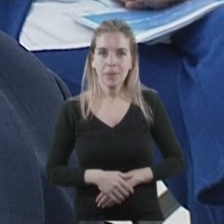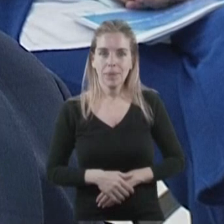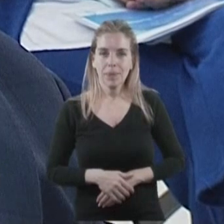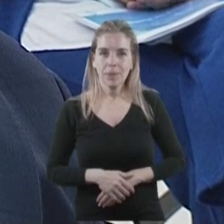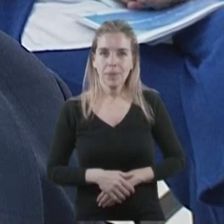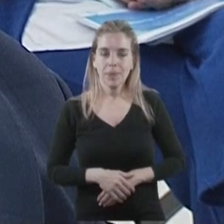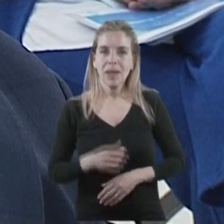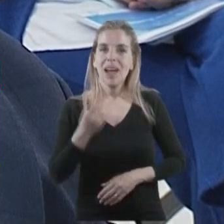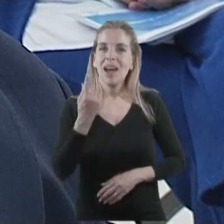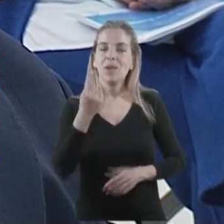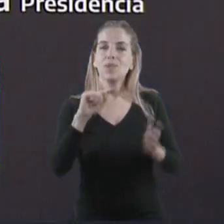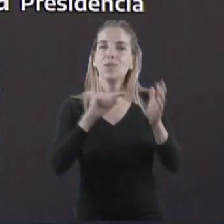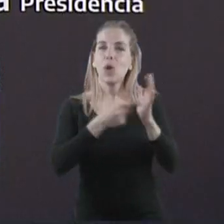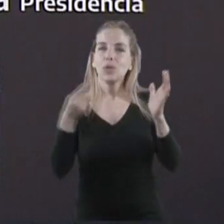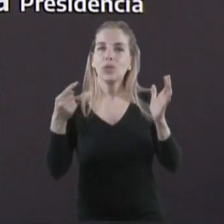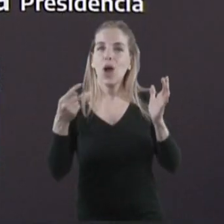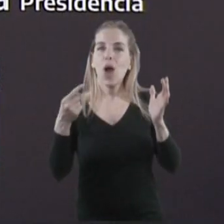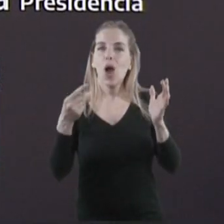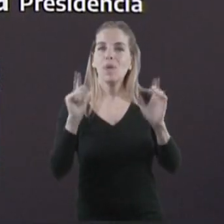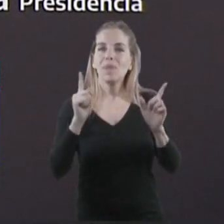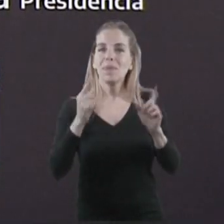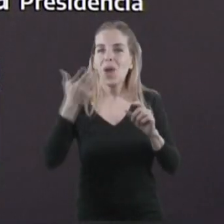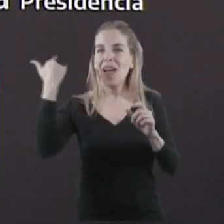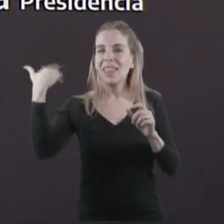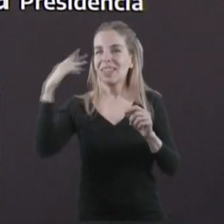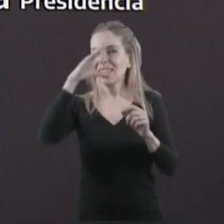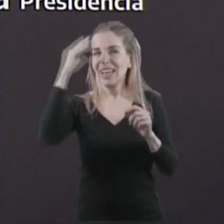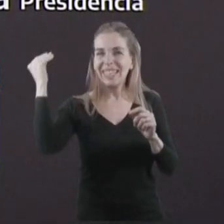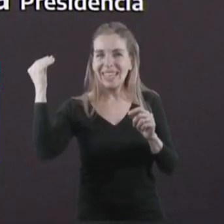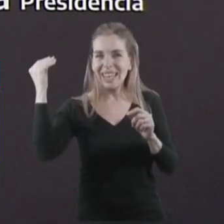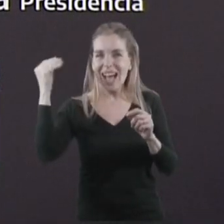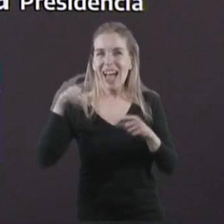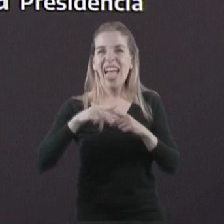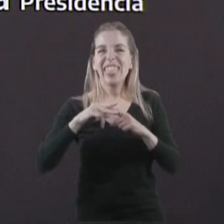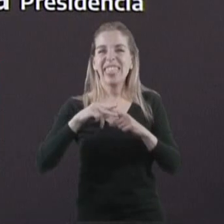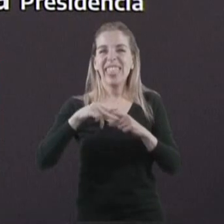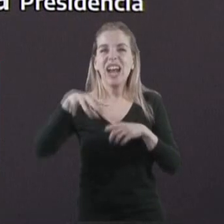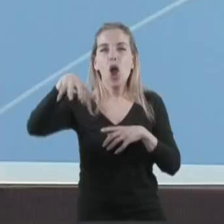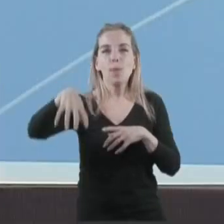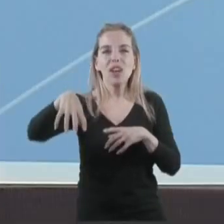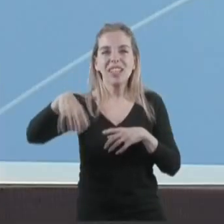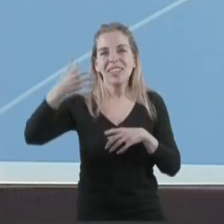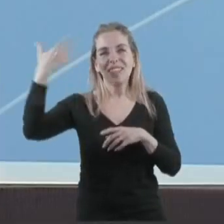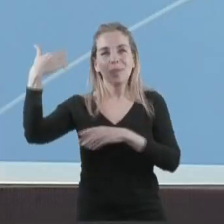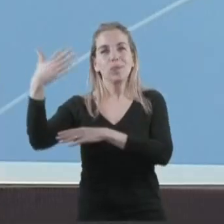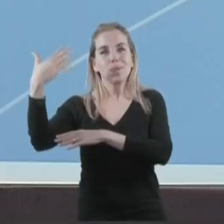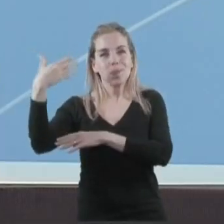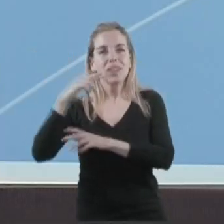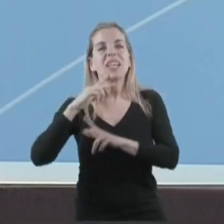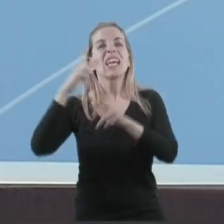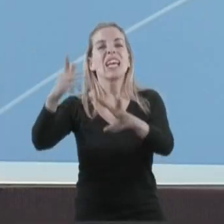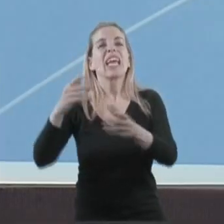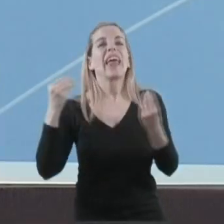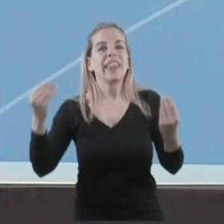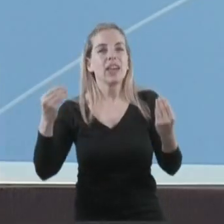Hay algo que me gustaba mucho de lo que Cristina decía en Tecnópolis hace unos días, que es esta idea de